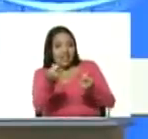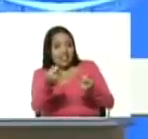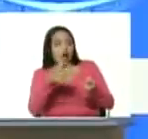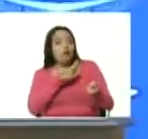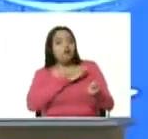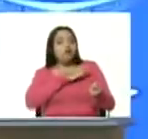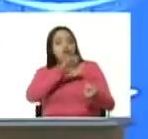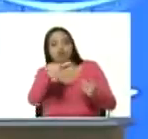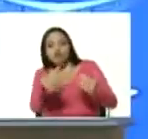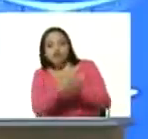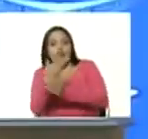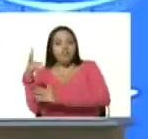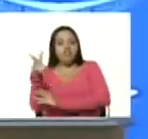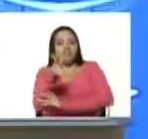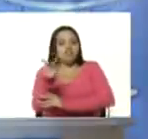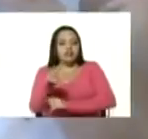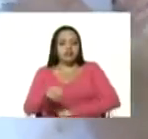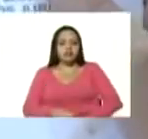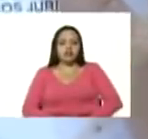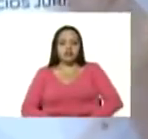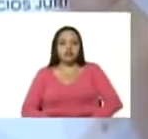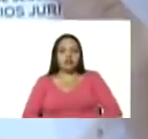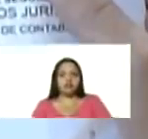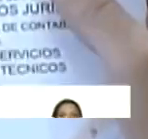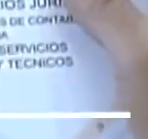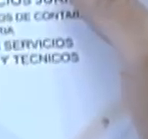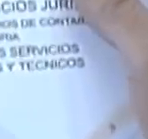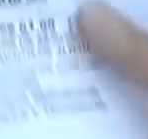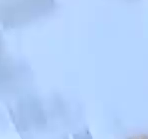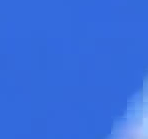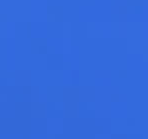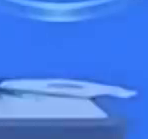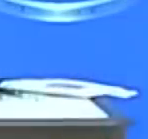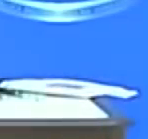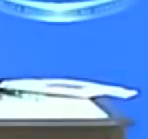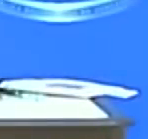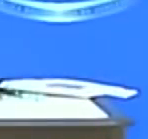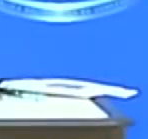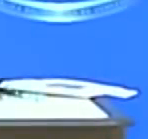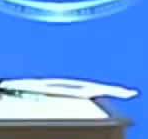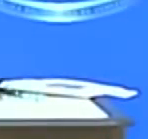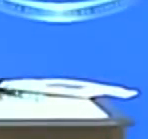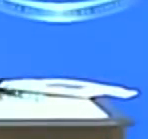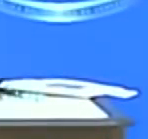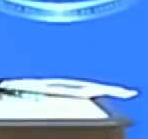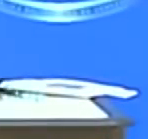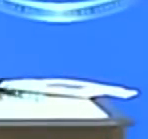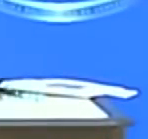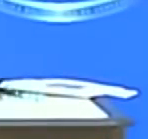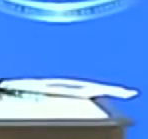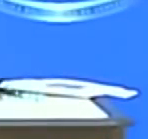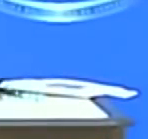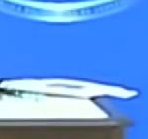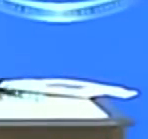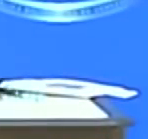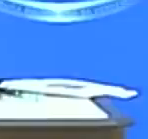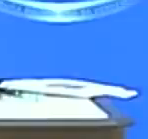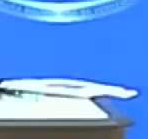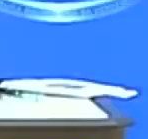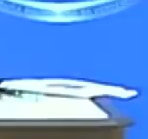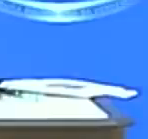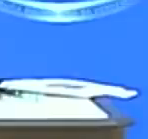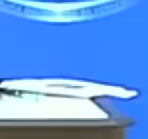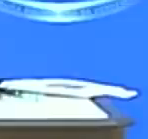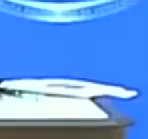todas las venezolanas y a todos los venezolanos, te están pagando un sueldo para que hagas nada, para que